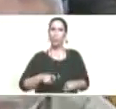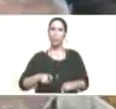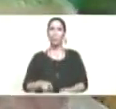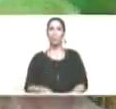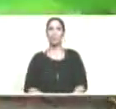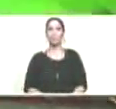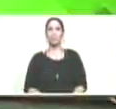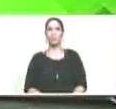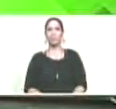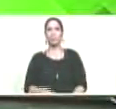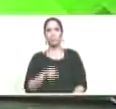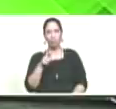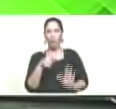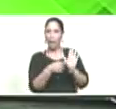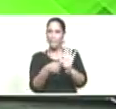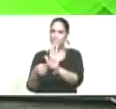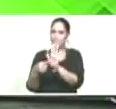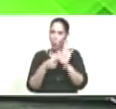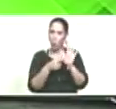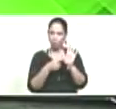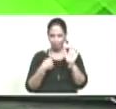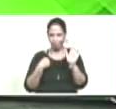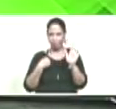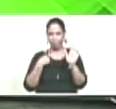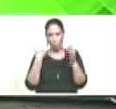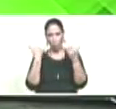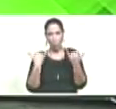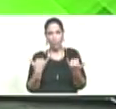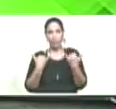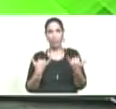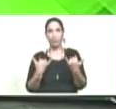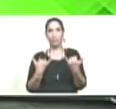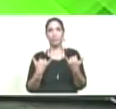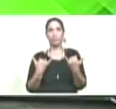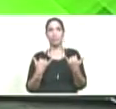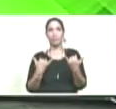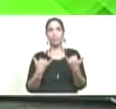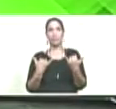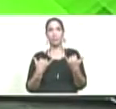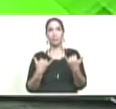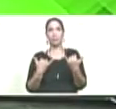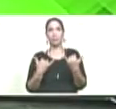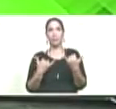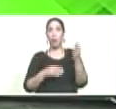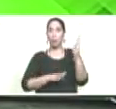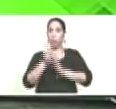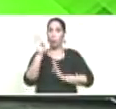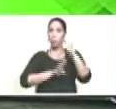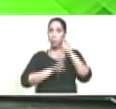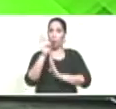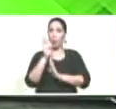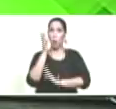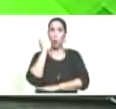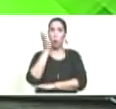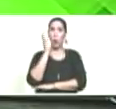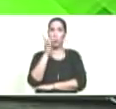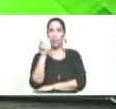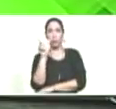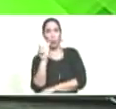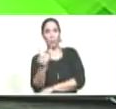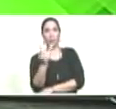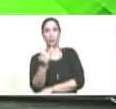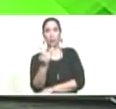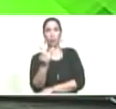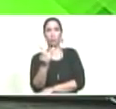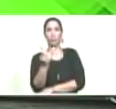Y les pongo un ejemplo. Ahorita estamos en pleno desarrollo, un Congreso del Partido Socialista Unido de